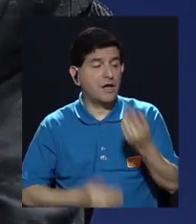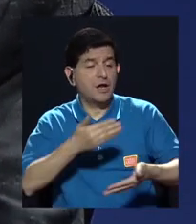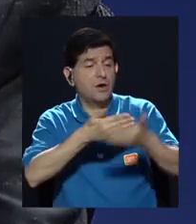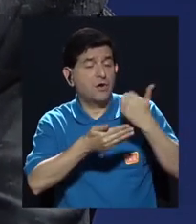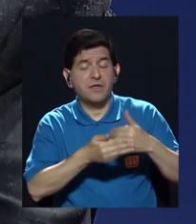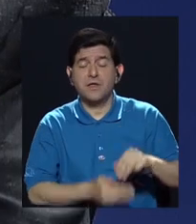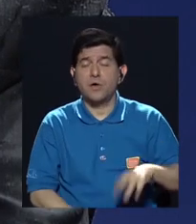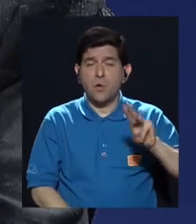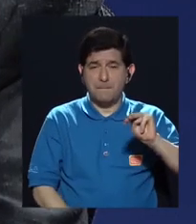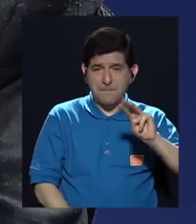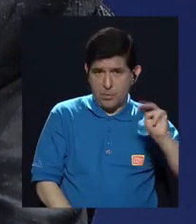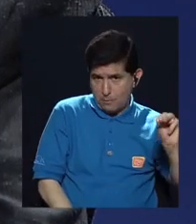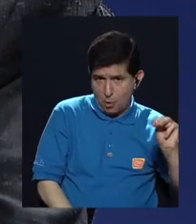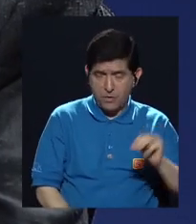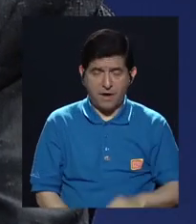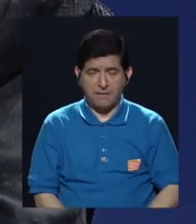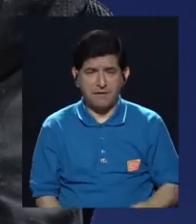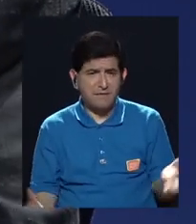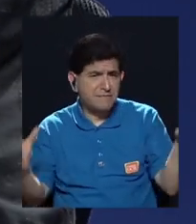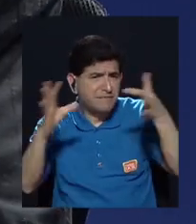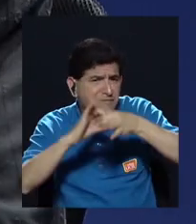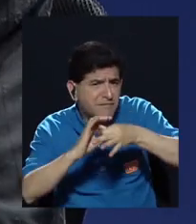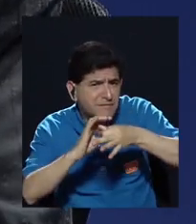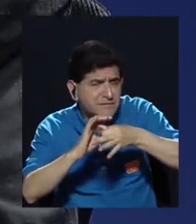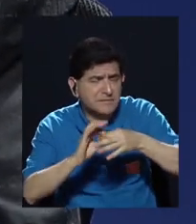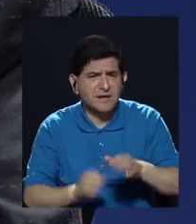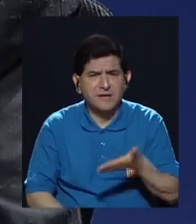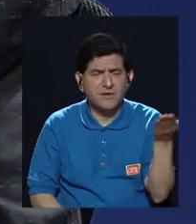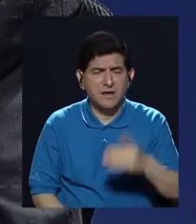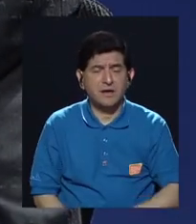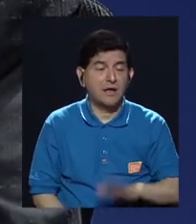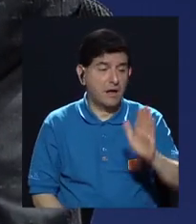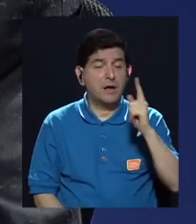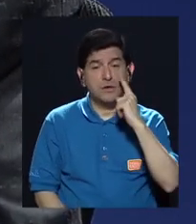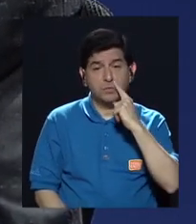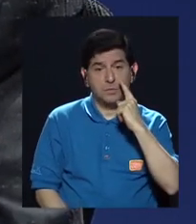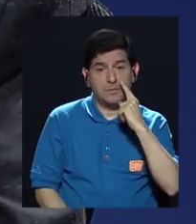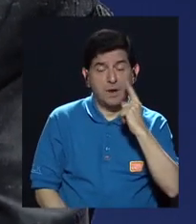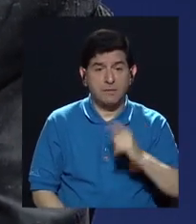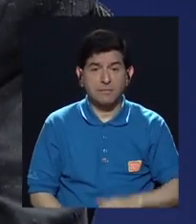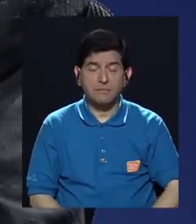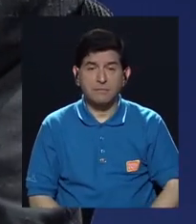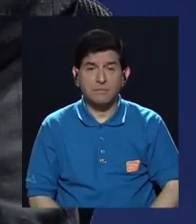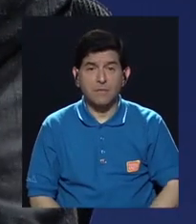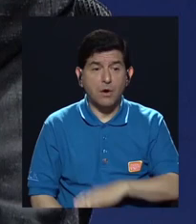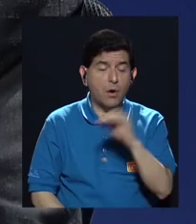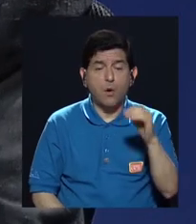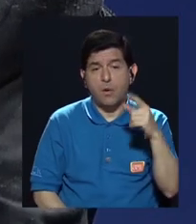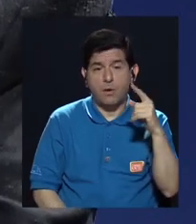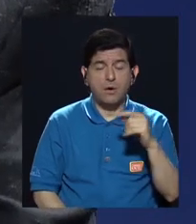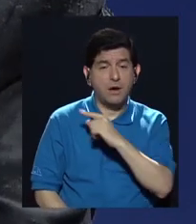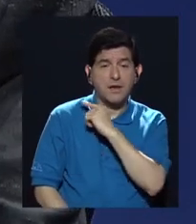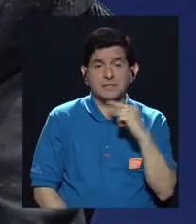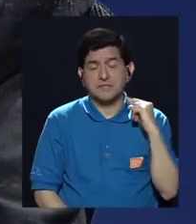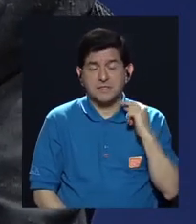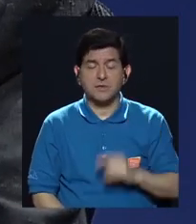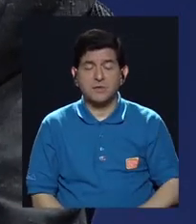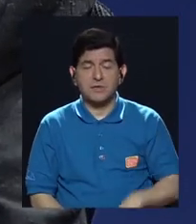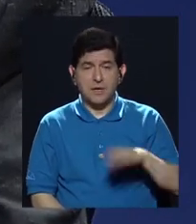que nos acaba de decir don Manuel, en cuanto a su papá o el